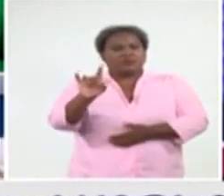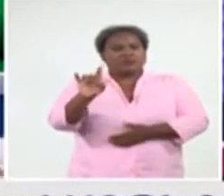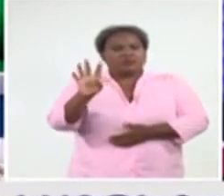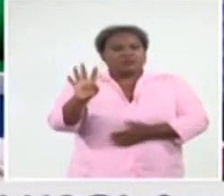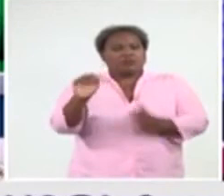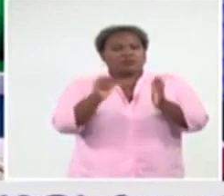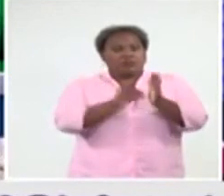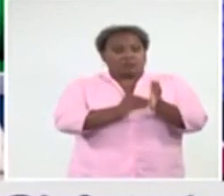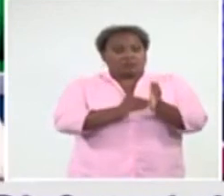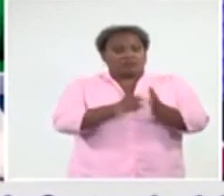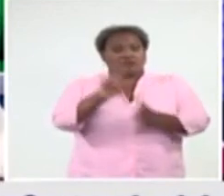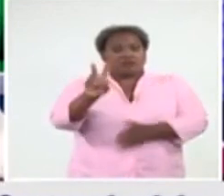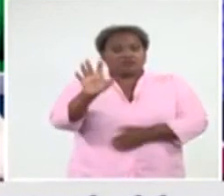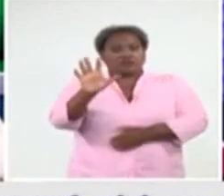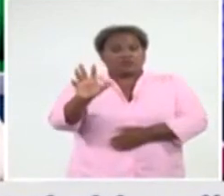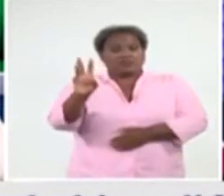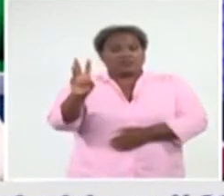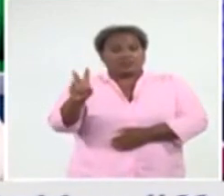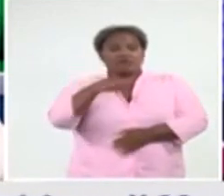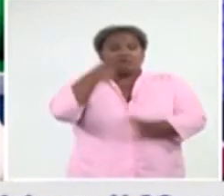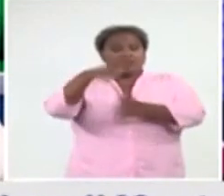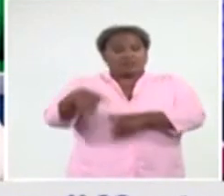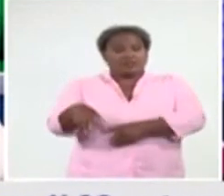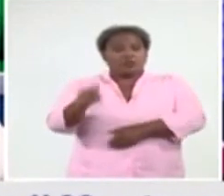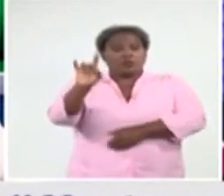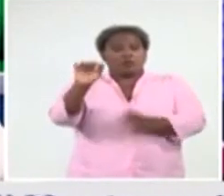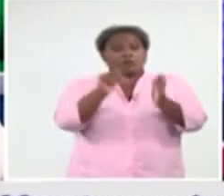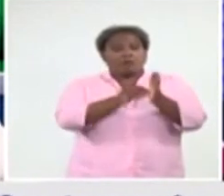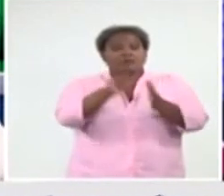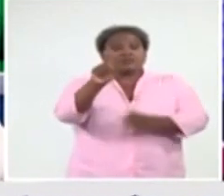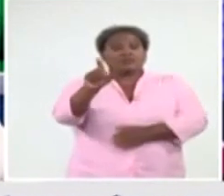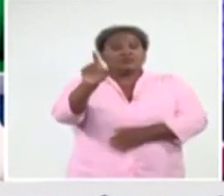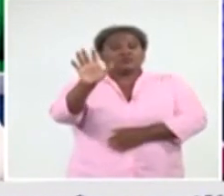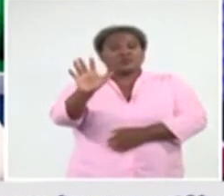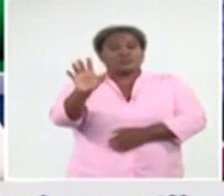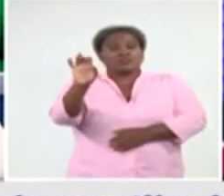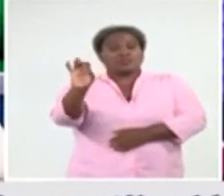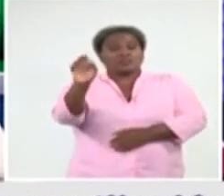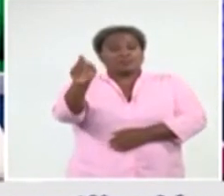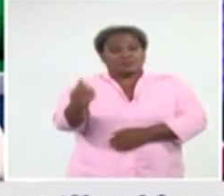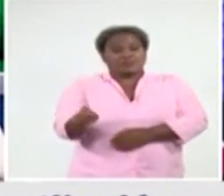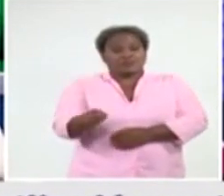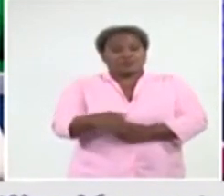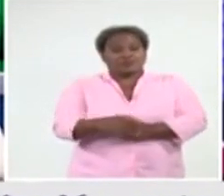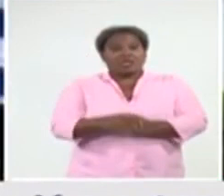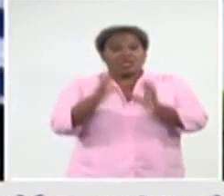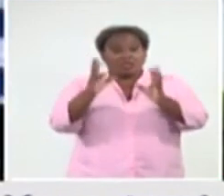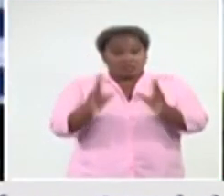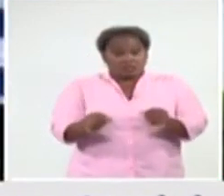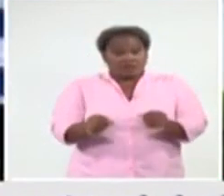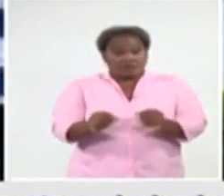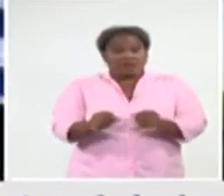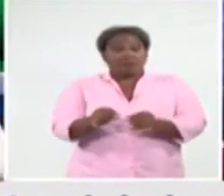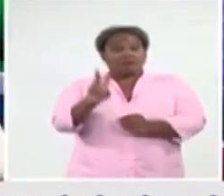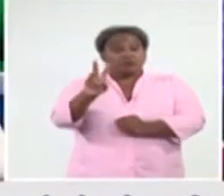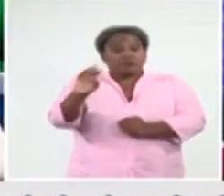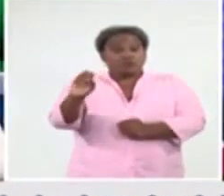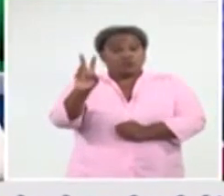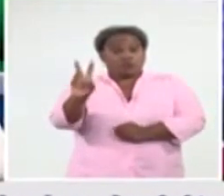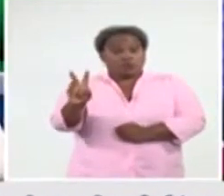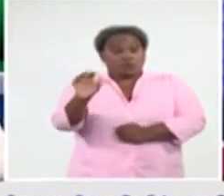594.253 y fallecieron 9.157 personas. Y ya con esta cifra,